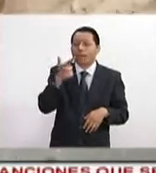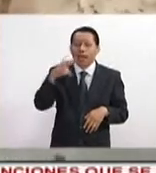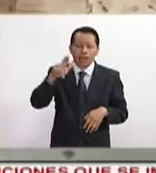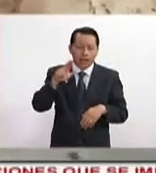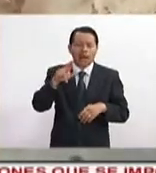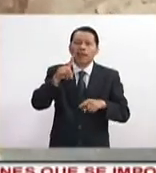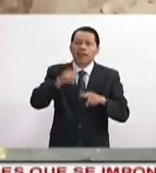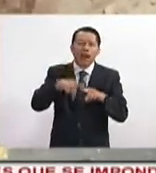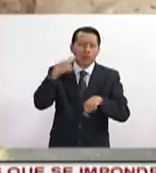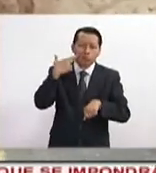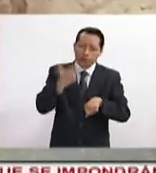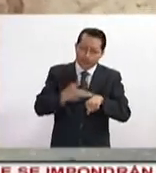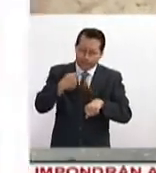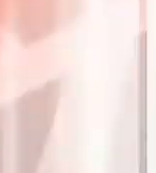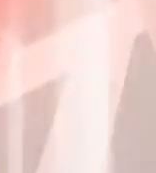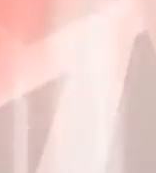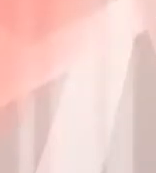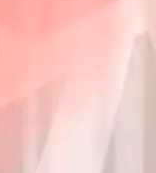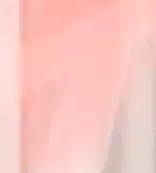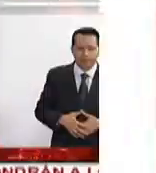contra quien resulte responsable.